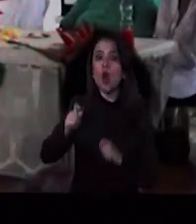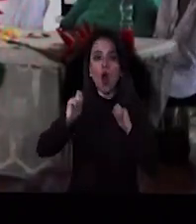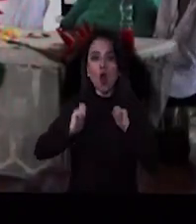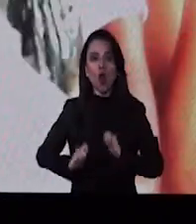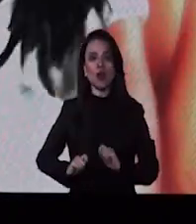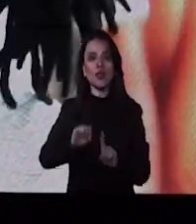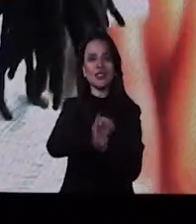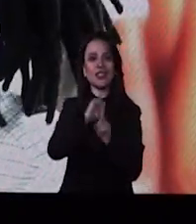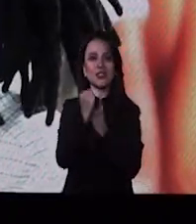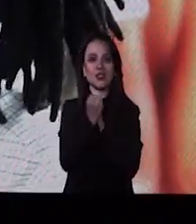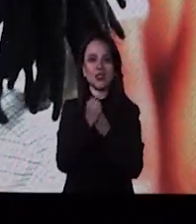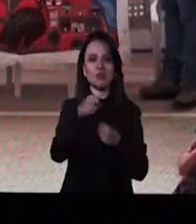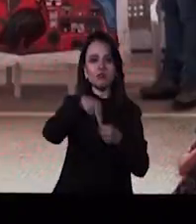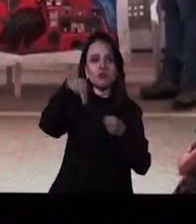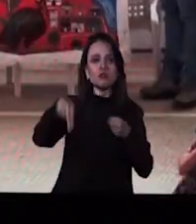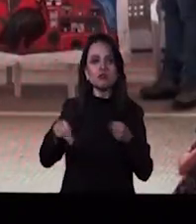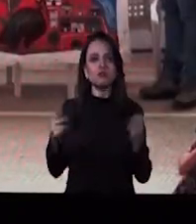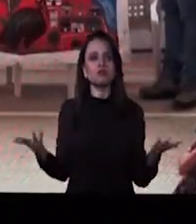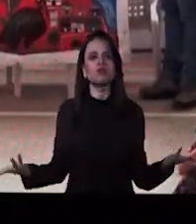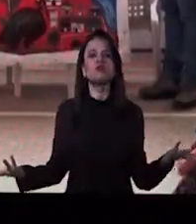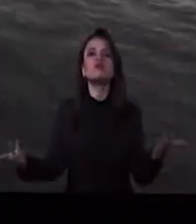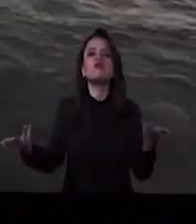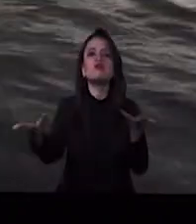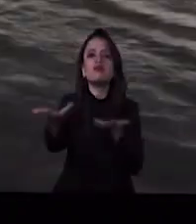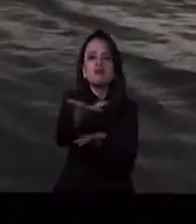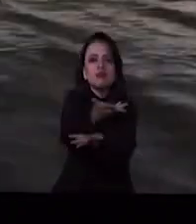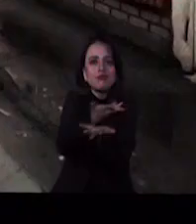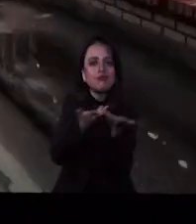de construcción de convivencia y no repetición.